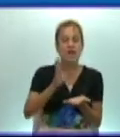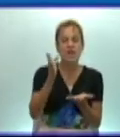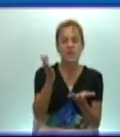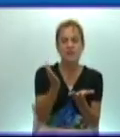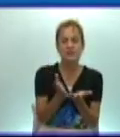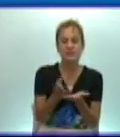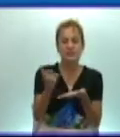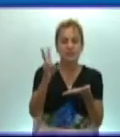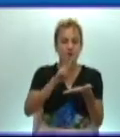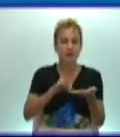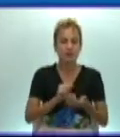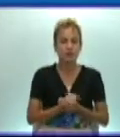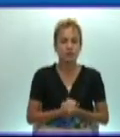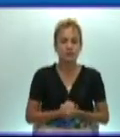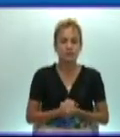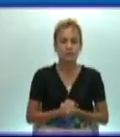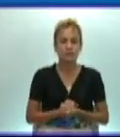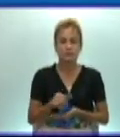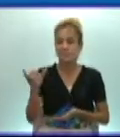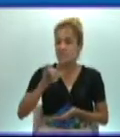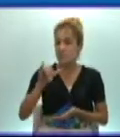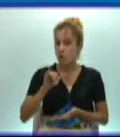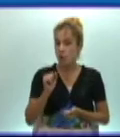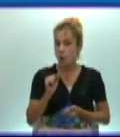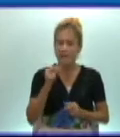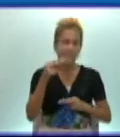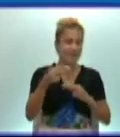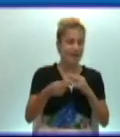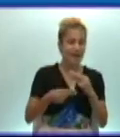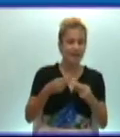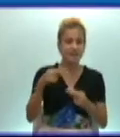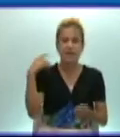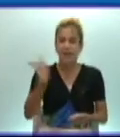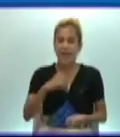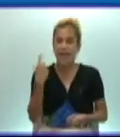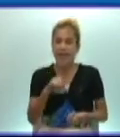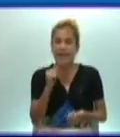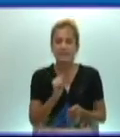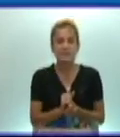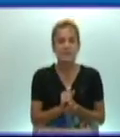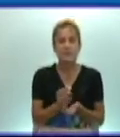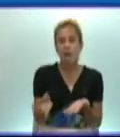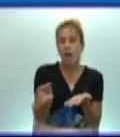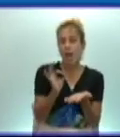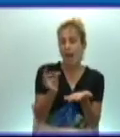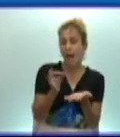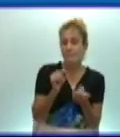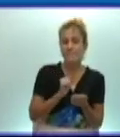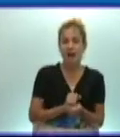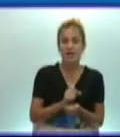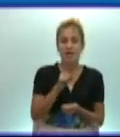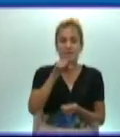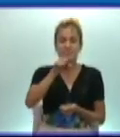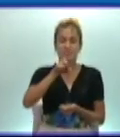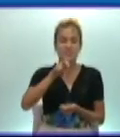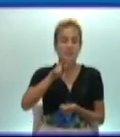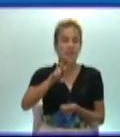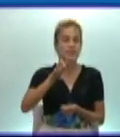texto de lectura, así como realizar ejercicios que aparecen en las